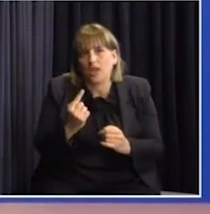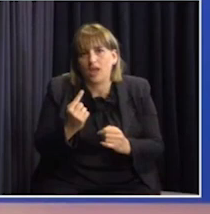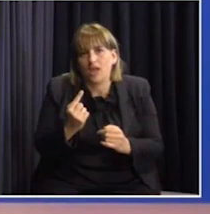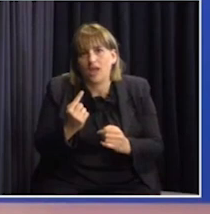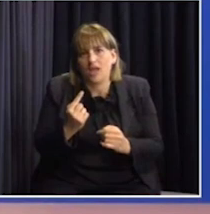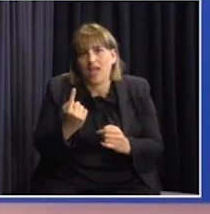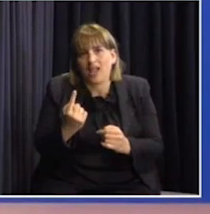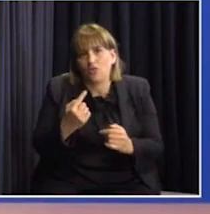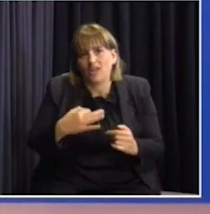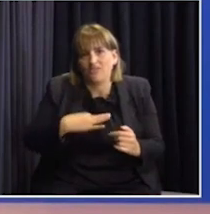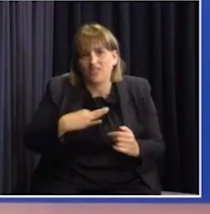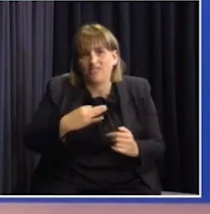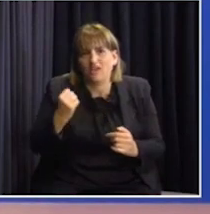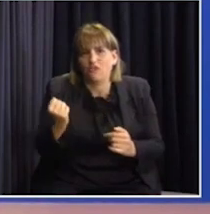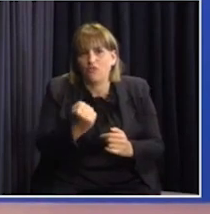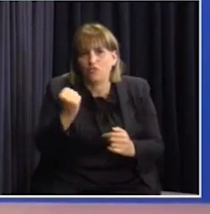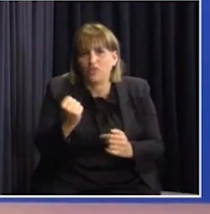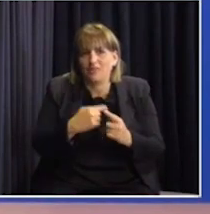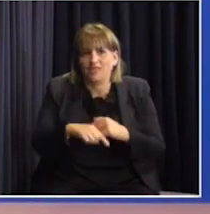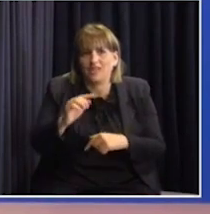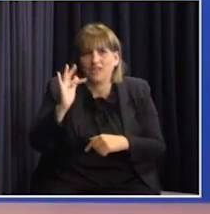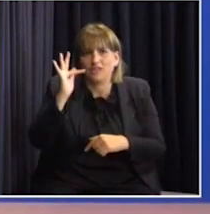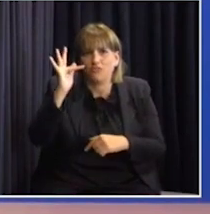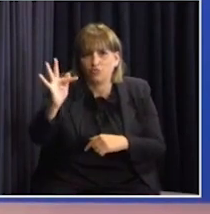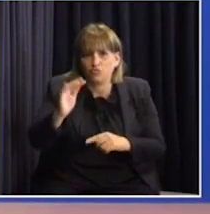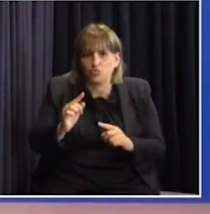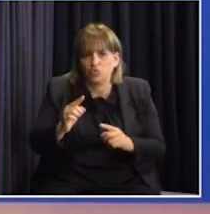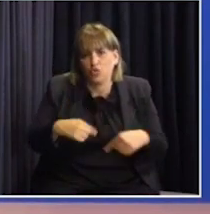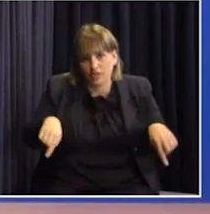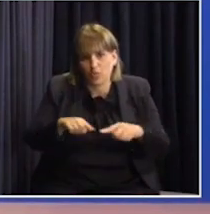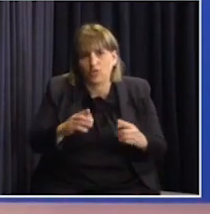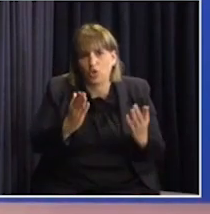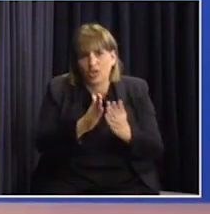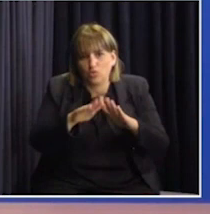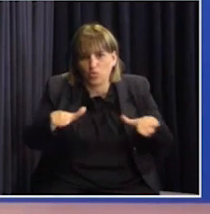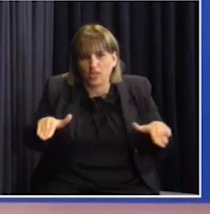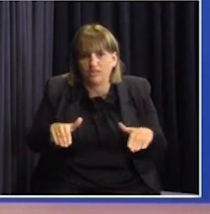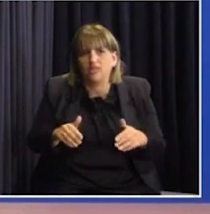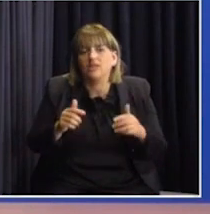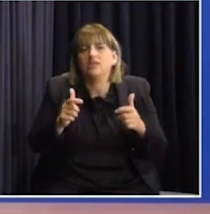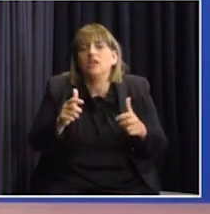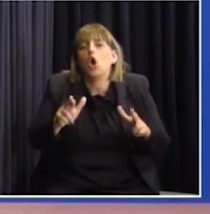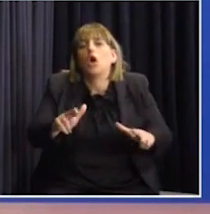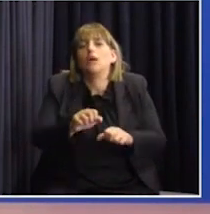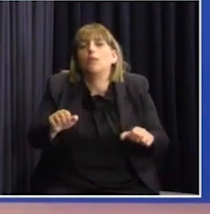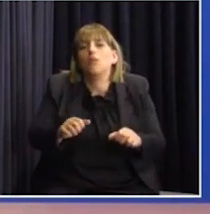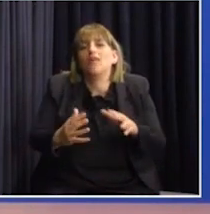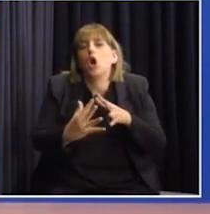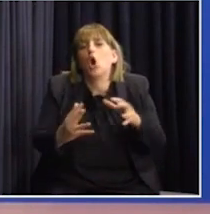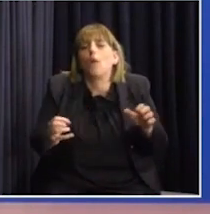que es fundamental en el futuro nuestros chiquilines y espero que así lo sepan comprender los padres